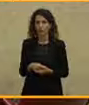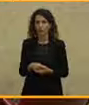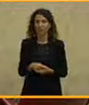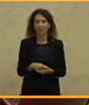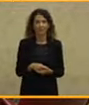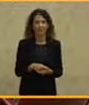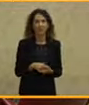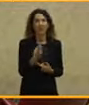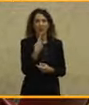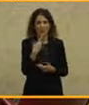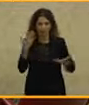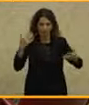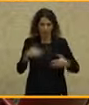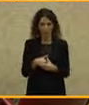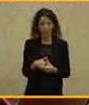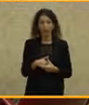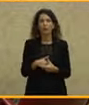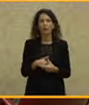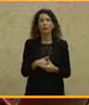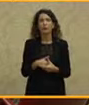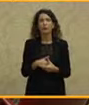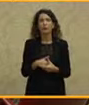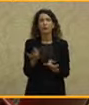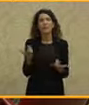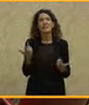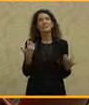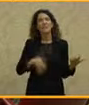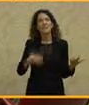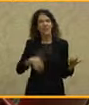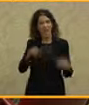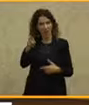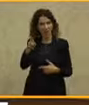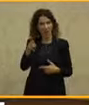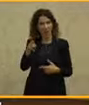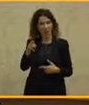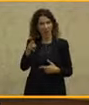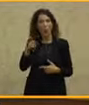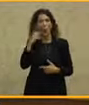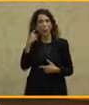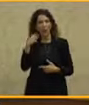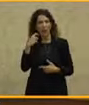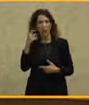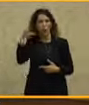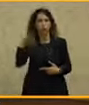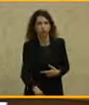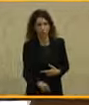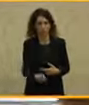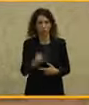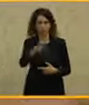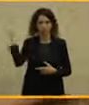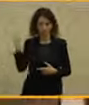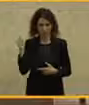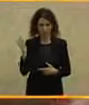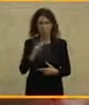Así. Dice, artrítico de Sevilla atraca un banco. O no,